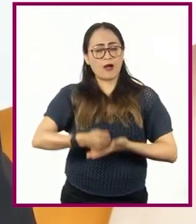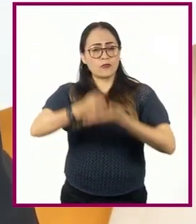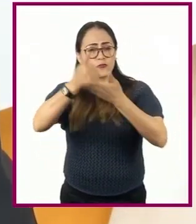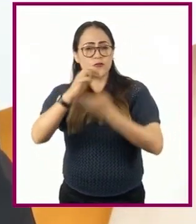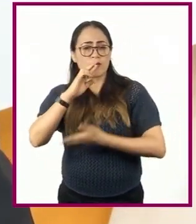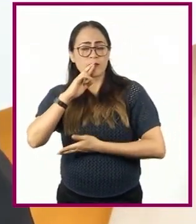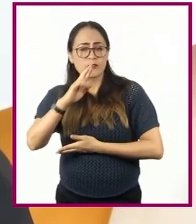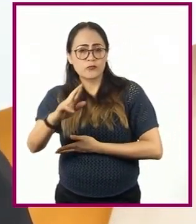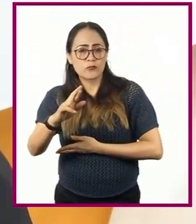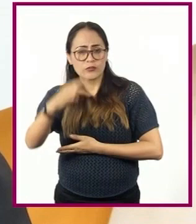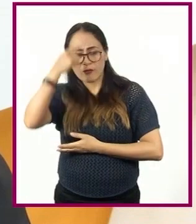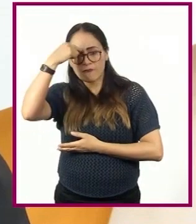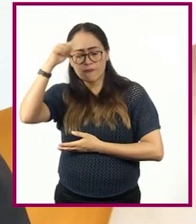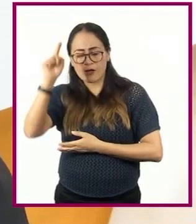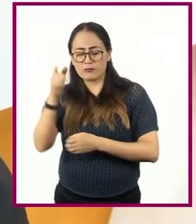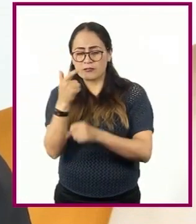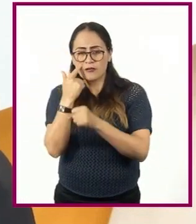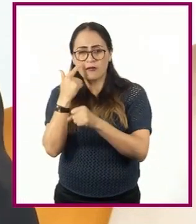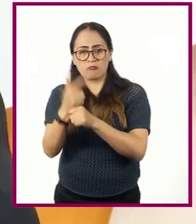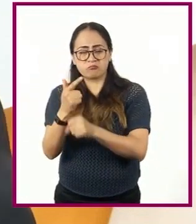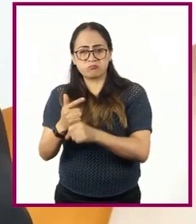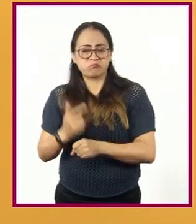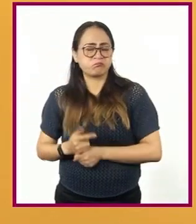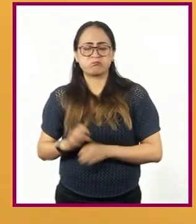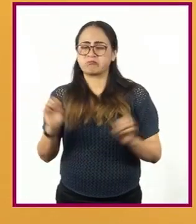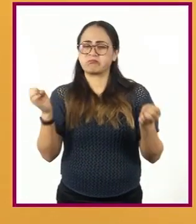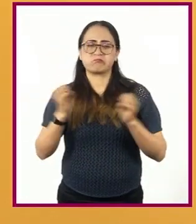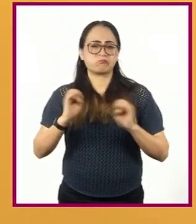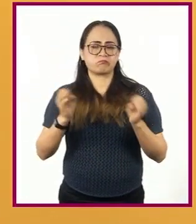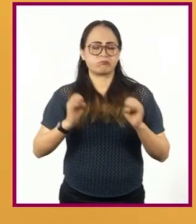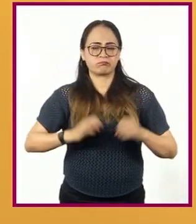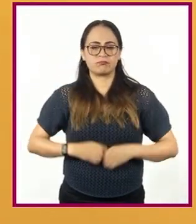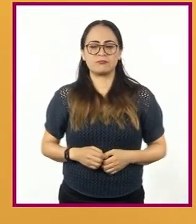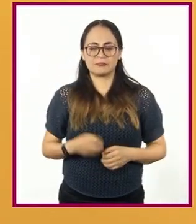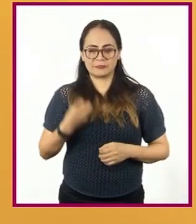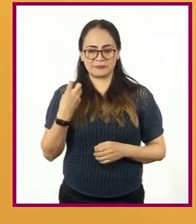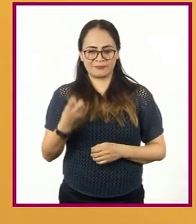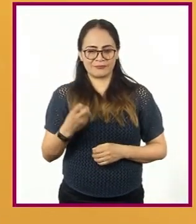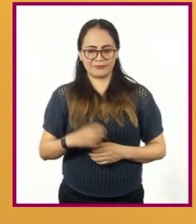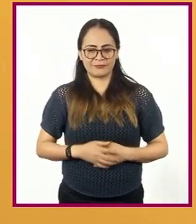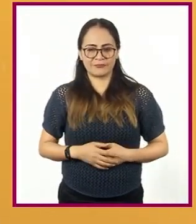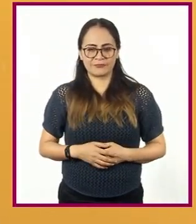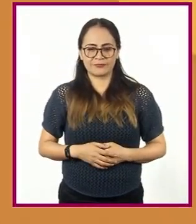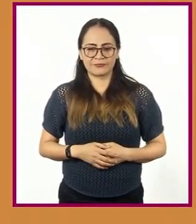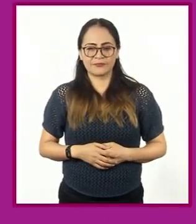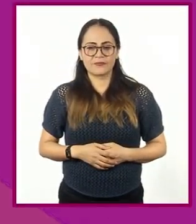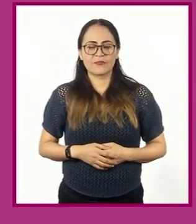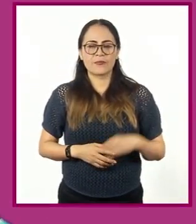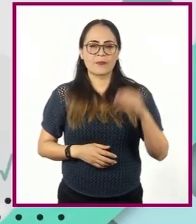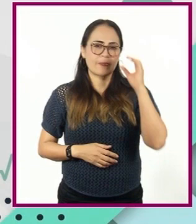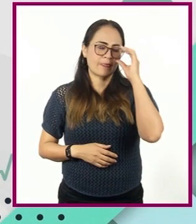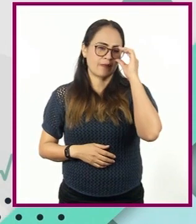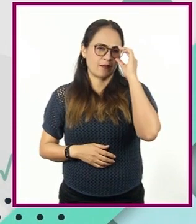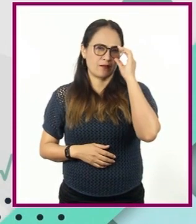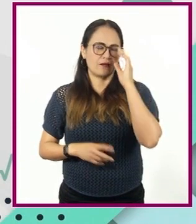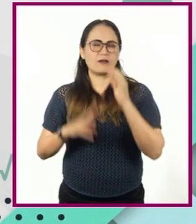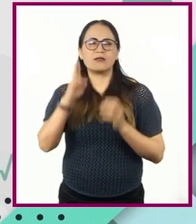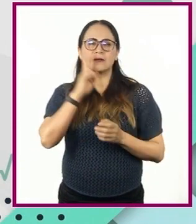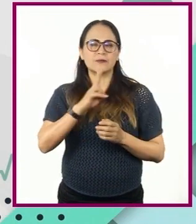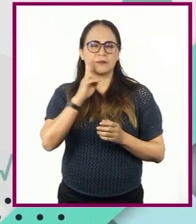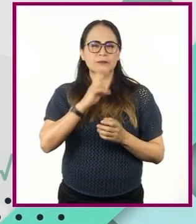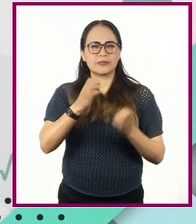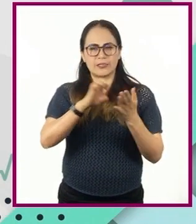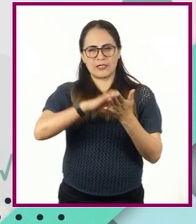efecto en el resultado de la oración numérica. Así es, maestro Eduardo. Analicemos el siguiente par de